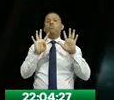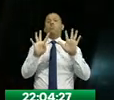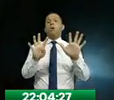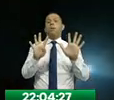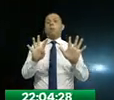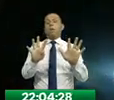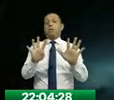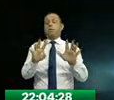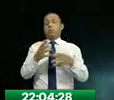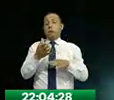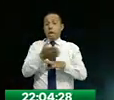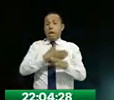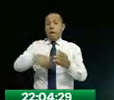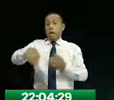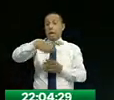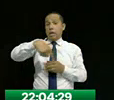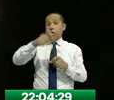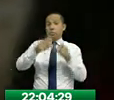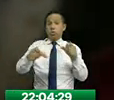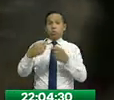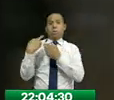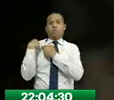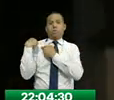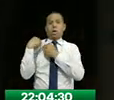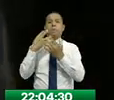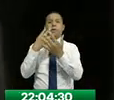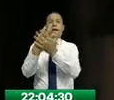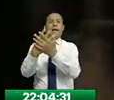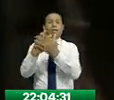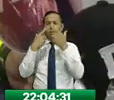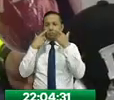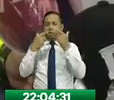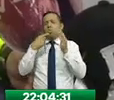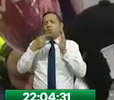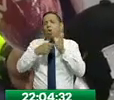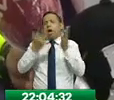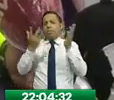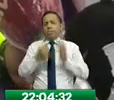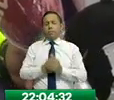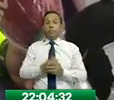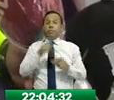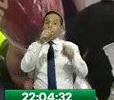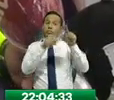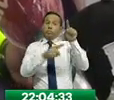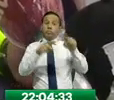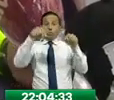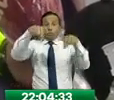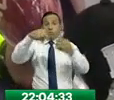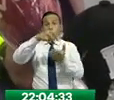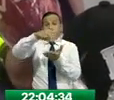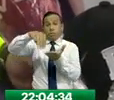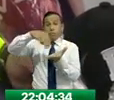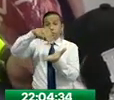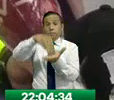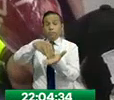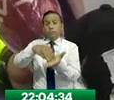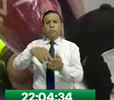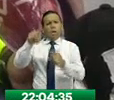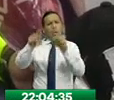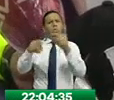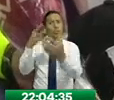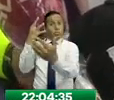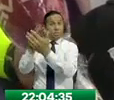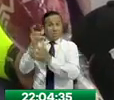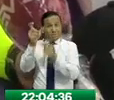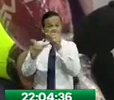de la Prelibertad de la cárcel El Rodeo. Se estaban tramitando casos aquí en Manabí de privados de la